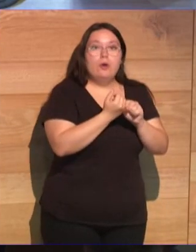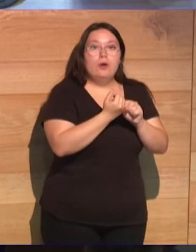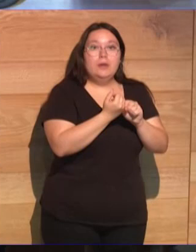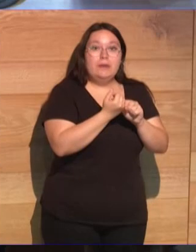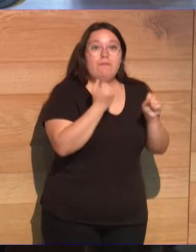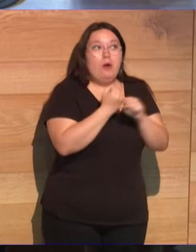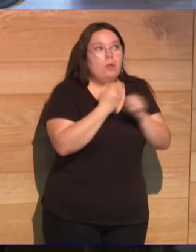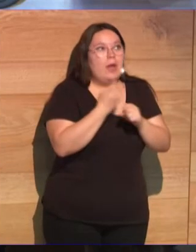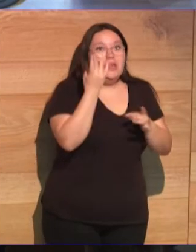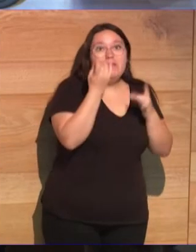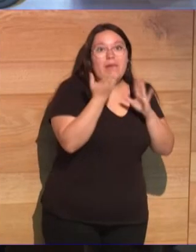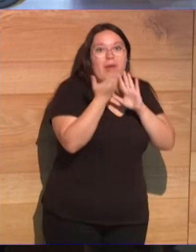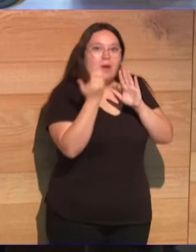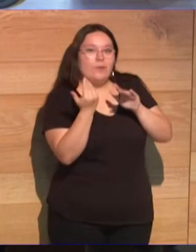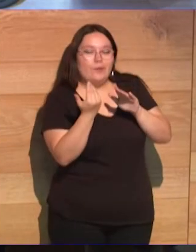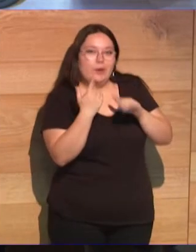trabajo.